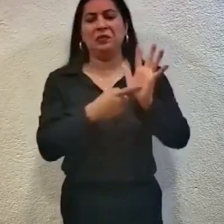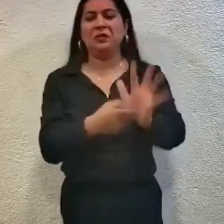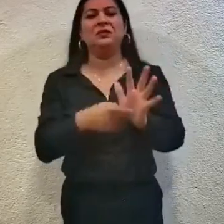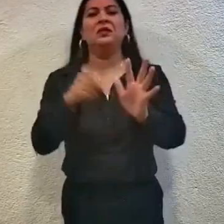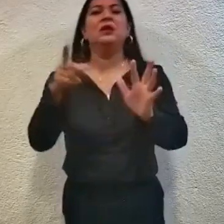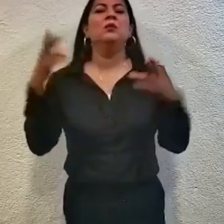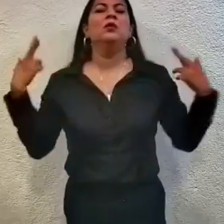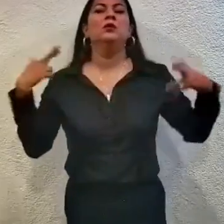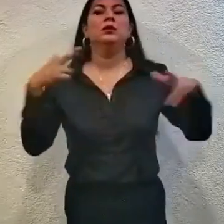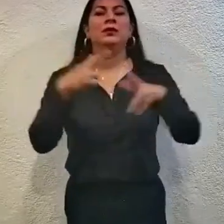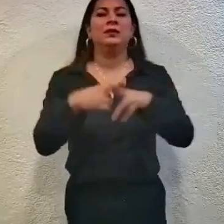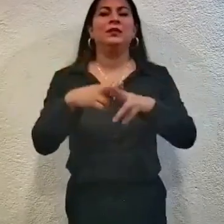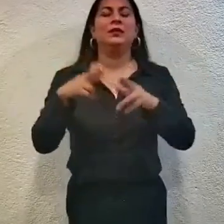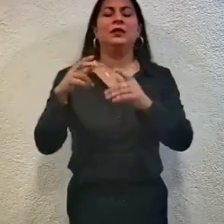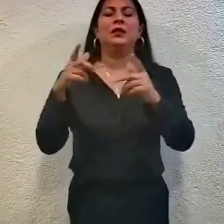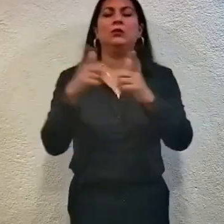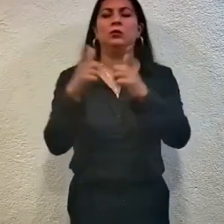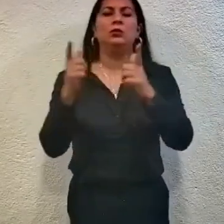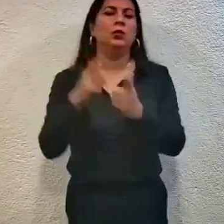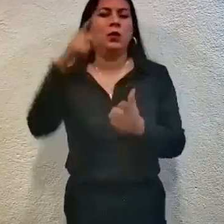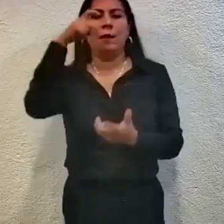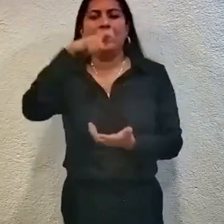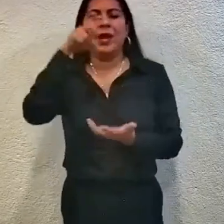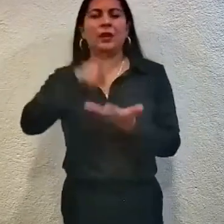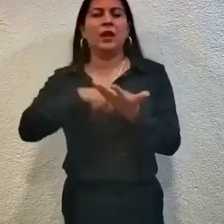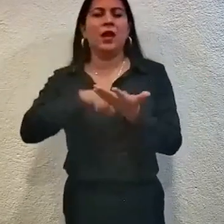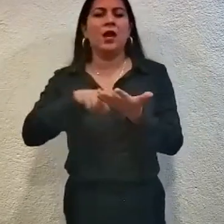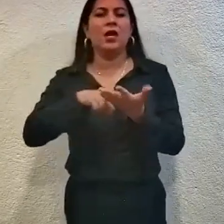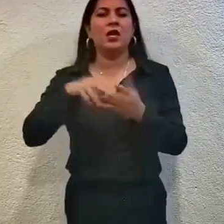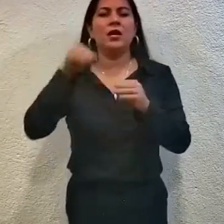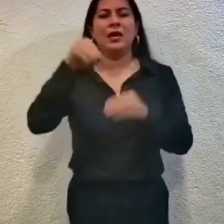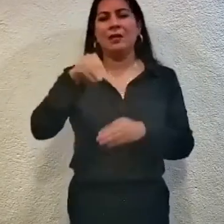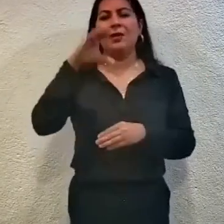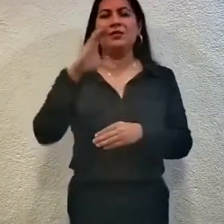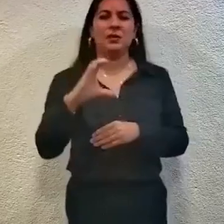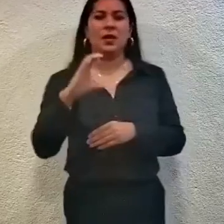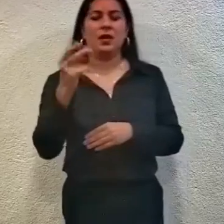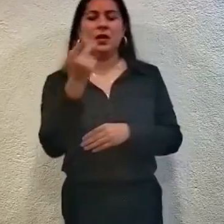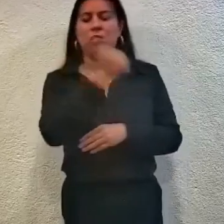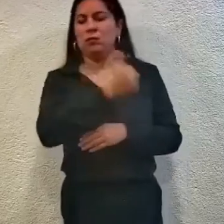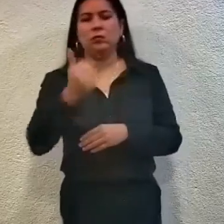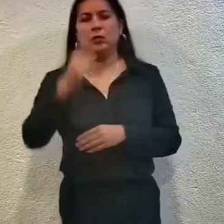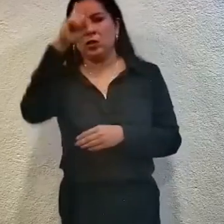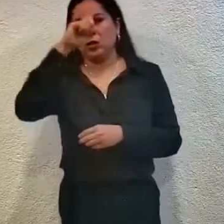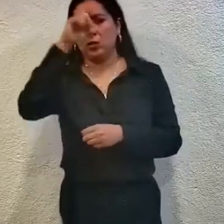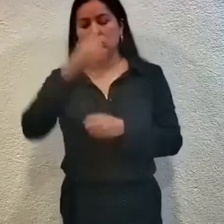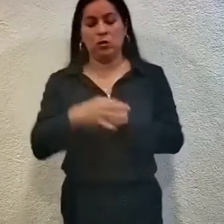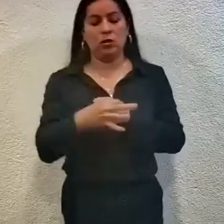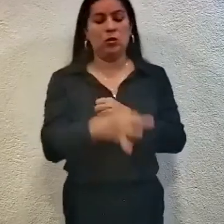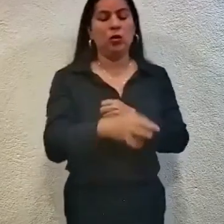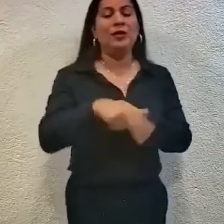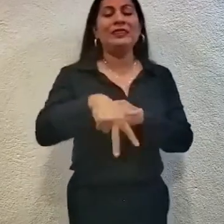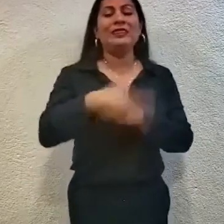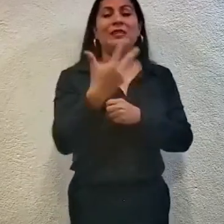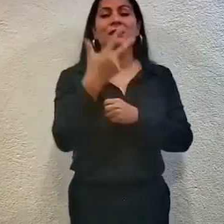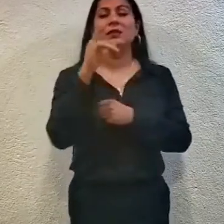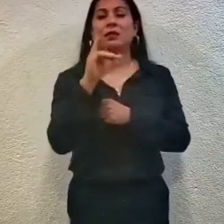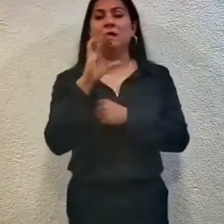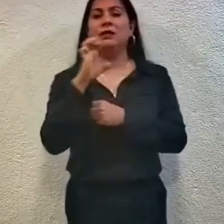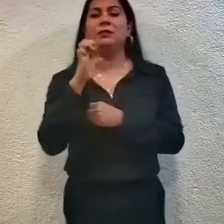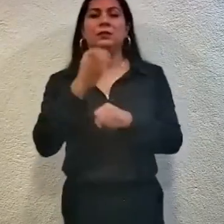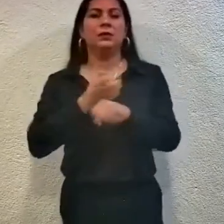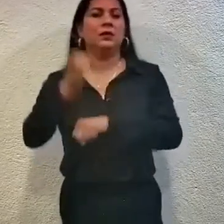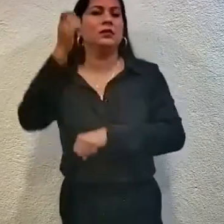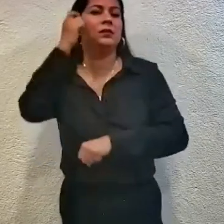por los representantes de los partidos Verde Ecologista de México y Movimiento Ciudadano ante el Consejo Distrital Electoral 13 del Instituto Electoral y